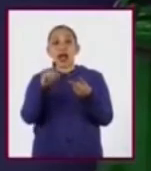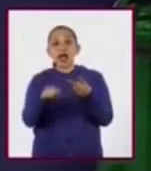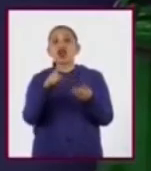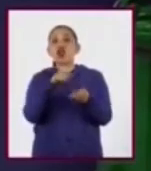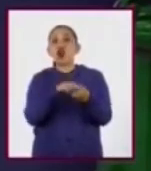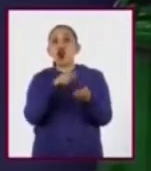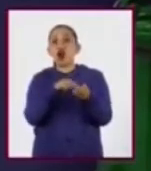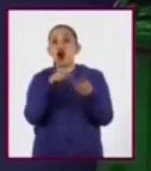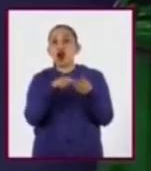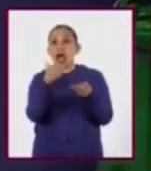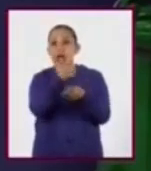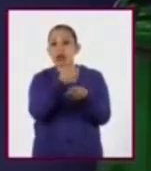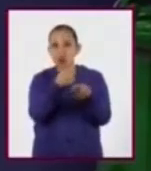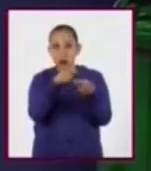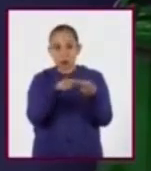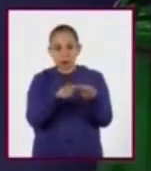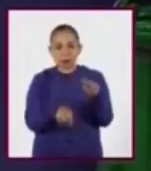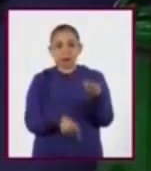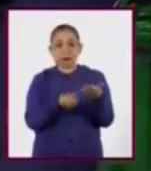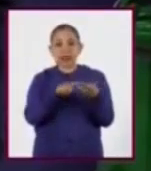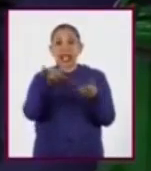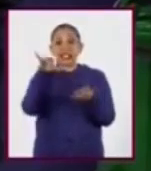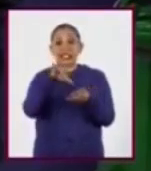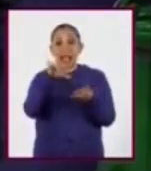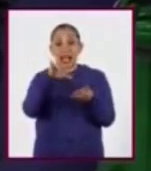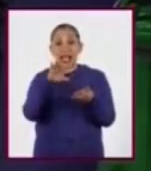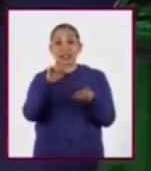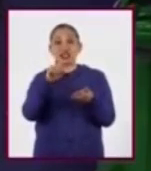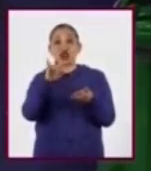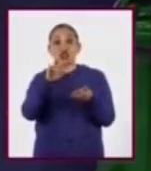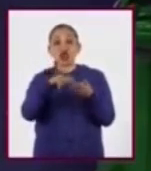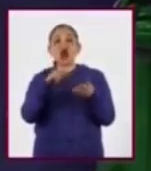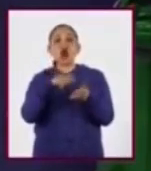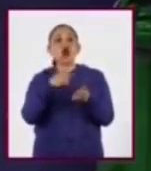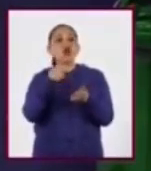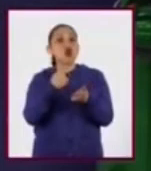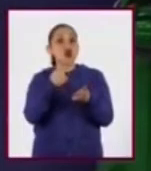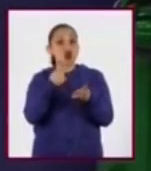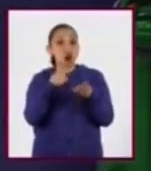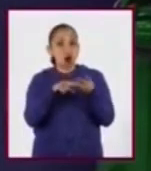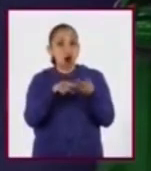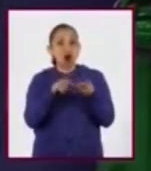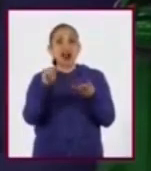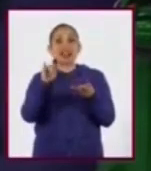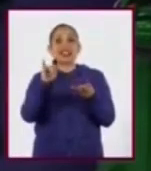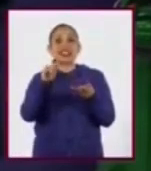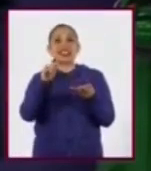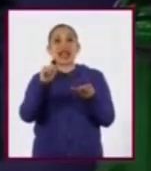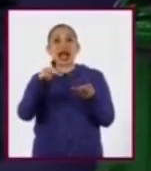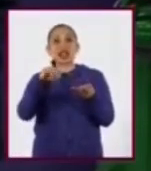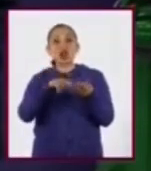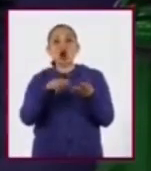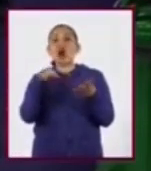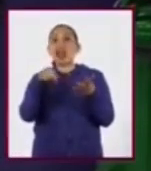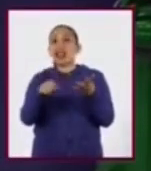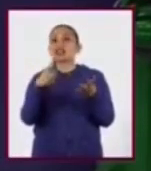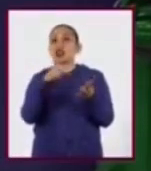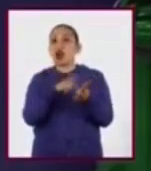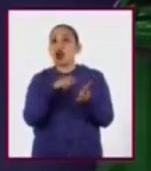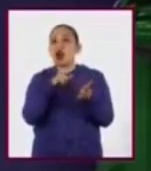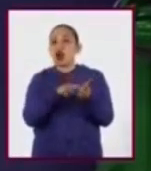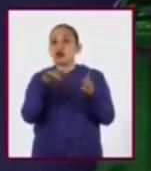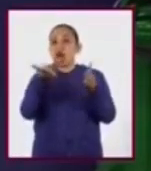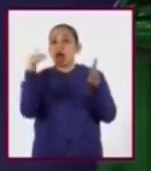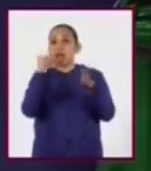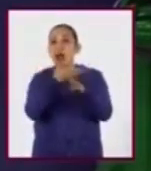una coloración azul. Las sales de estroncio dan color rojo. El titanio es responsable de los